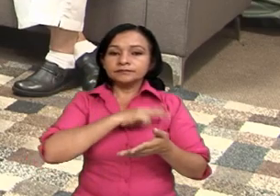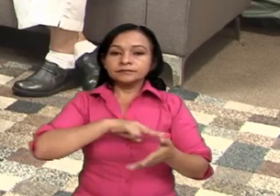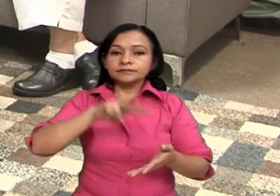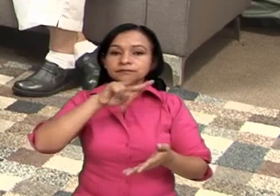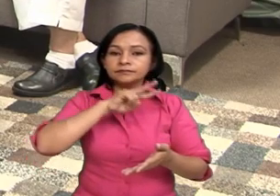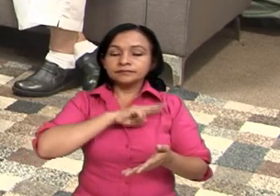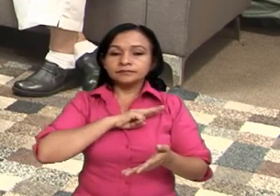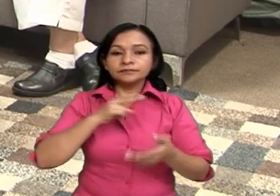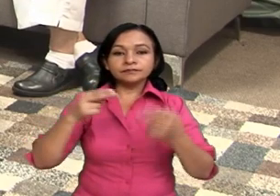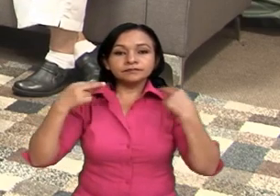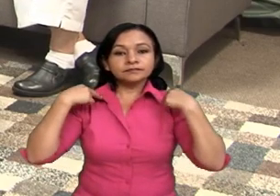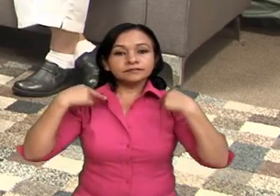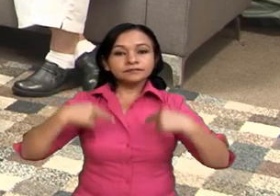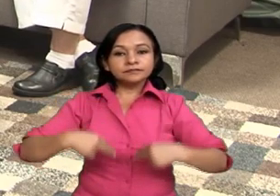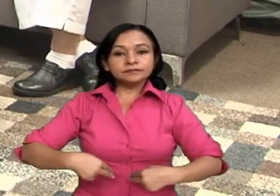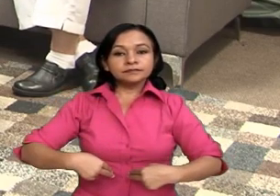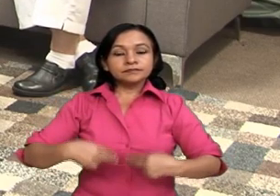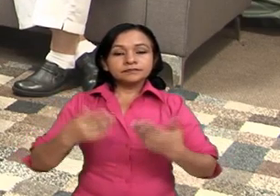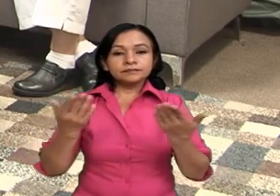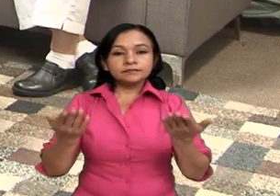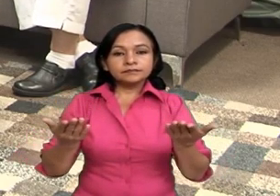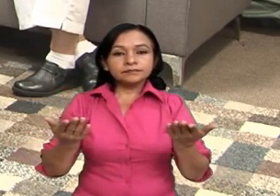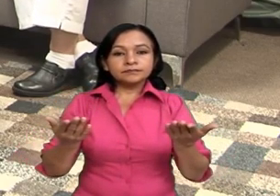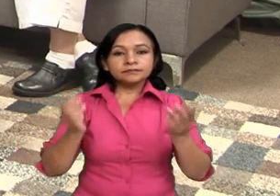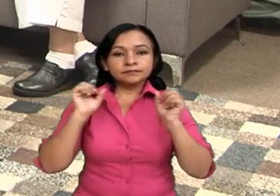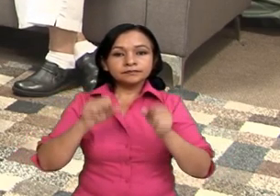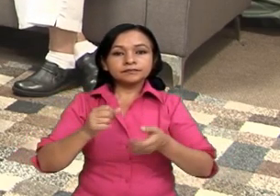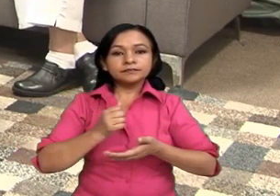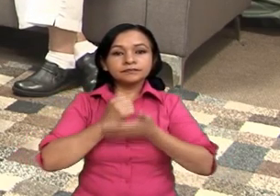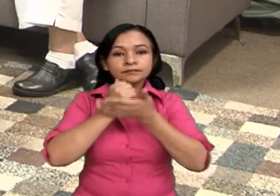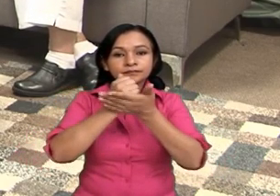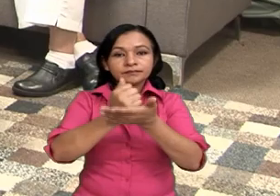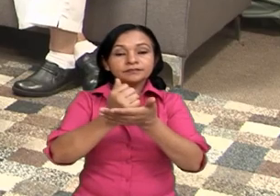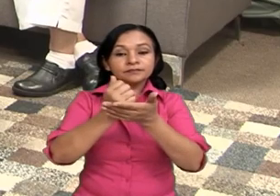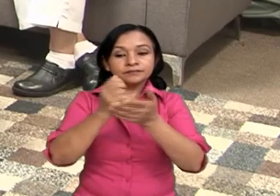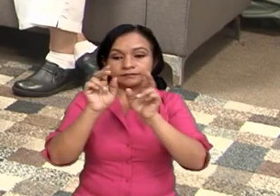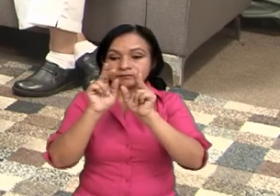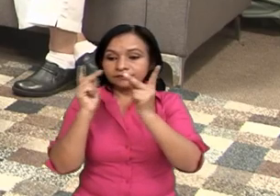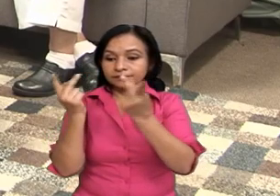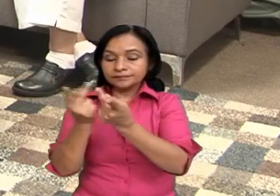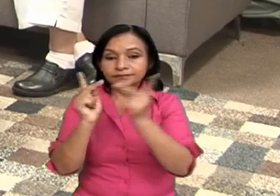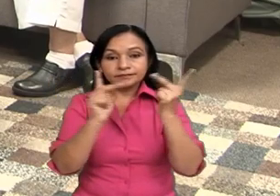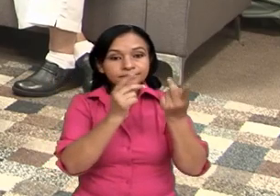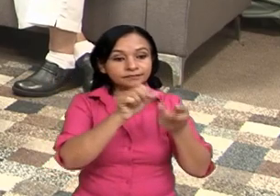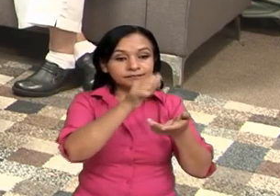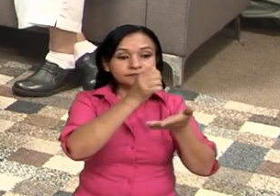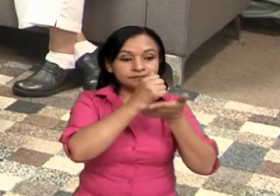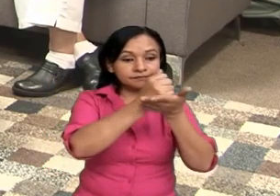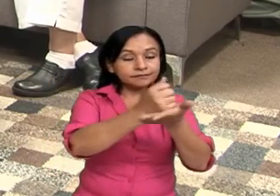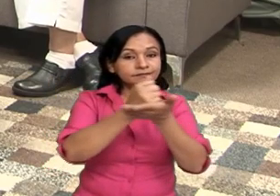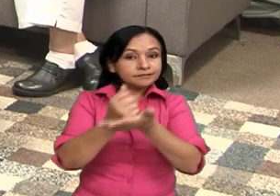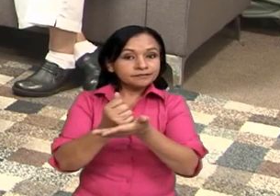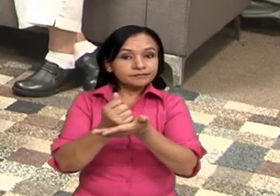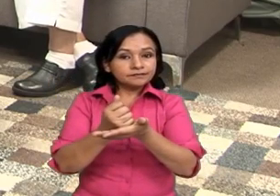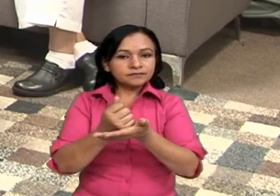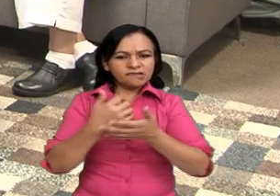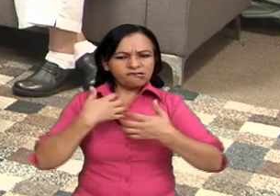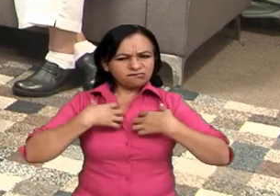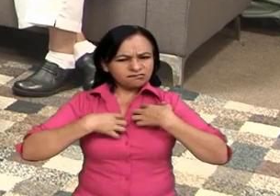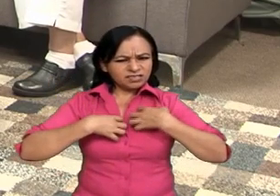al ser humano para que sirva al pueblo, para que sirva a otro, no el